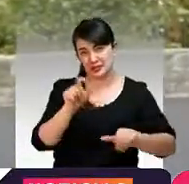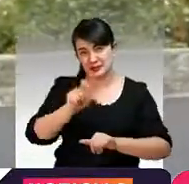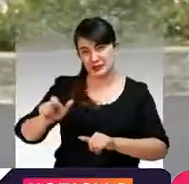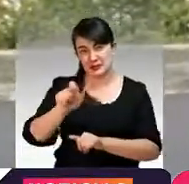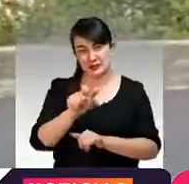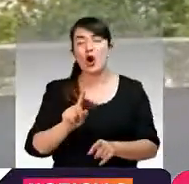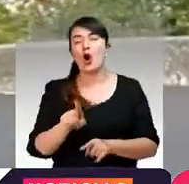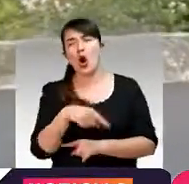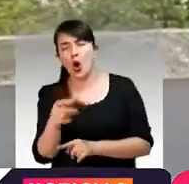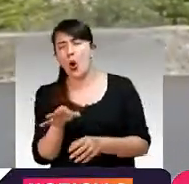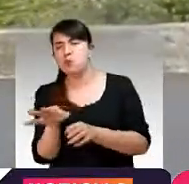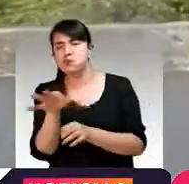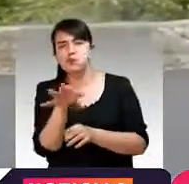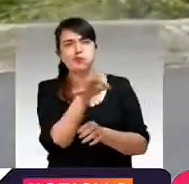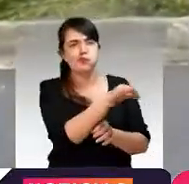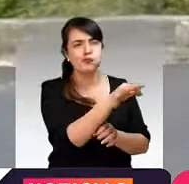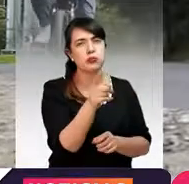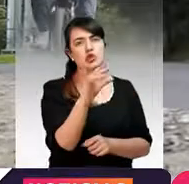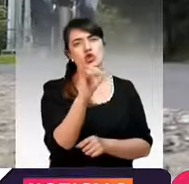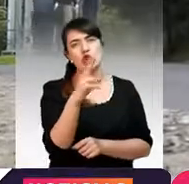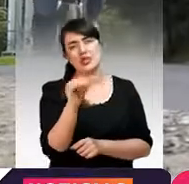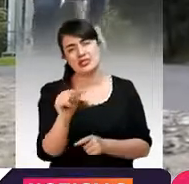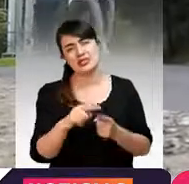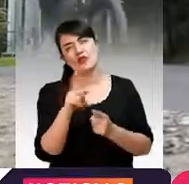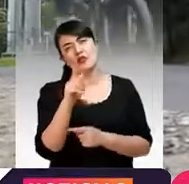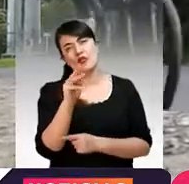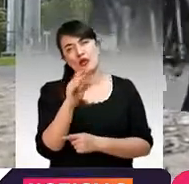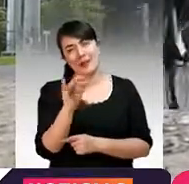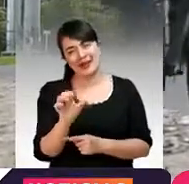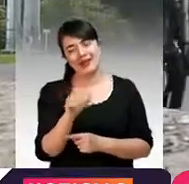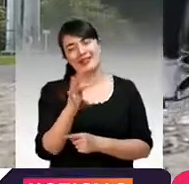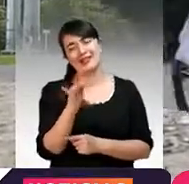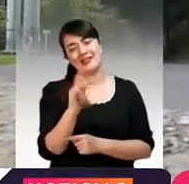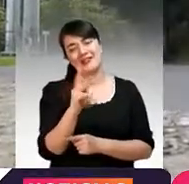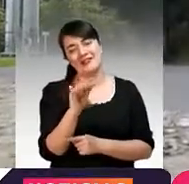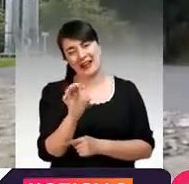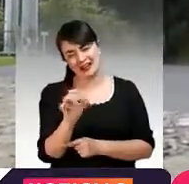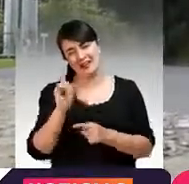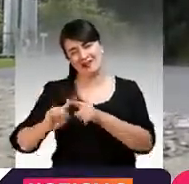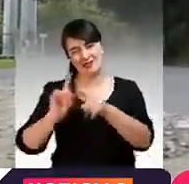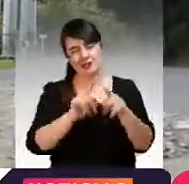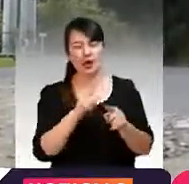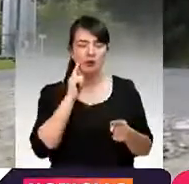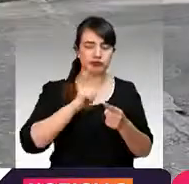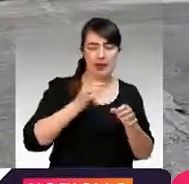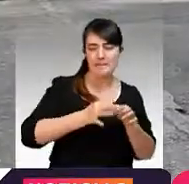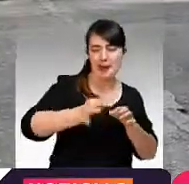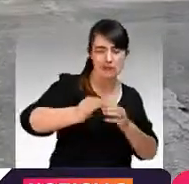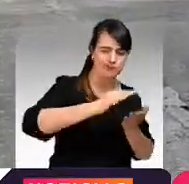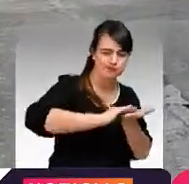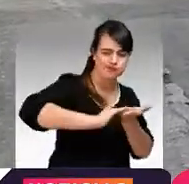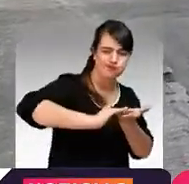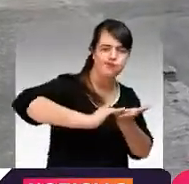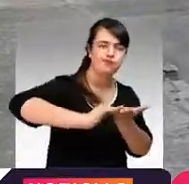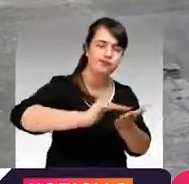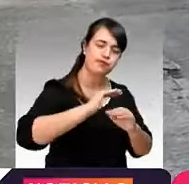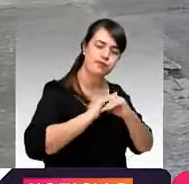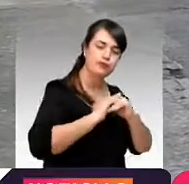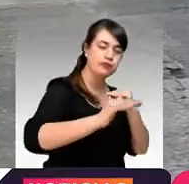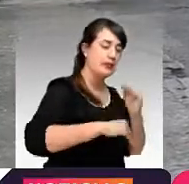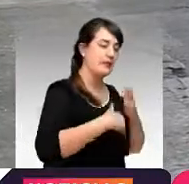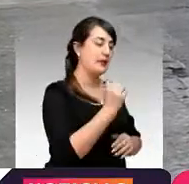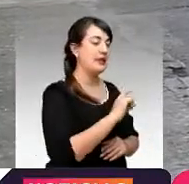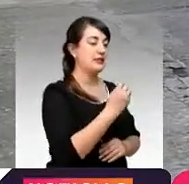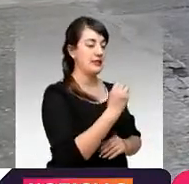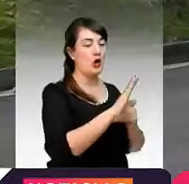con los municipios de Choachí, Fomeque y Ubaque, hizo un trabajo de mantenimiento de la vía Choachí desde el kilómetro 0